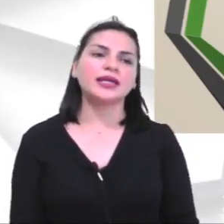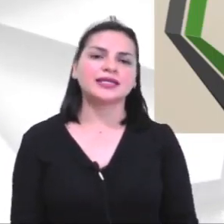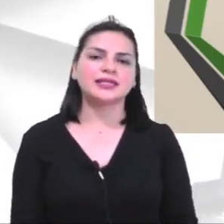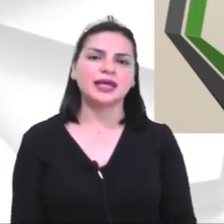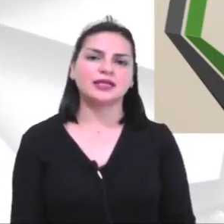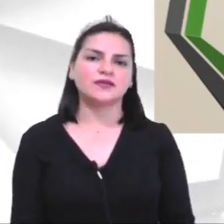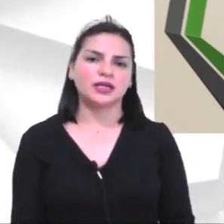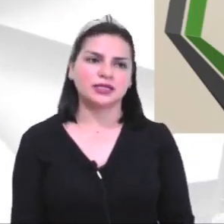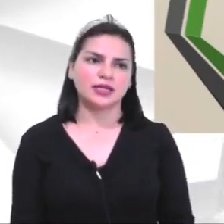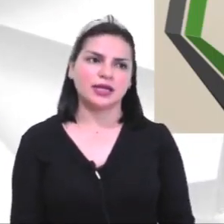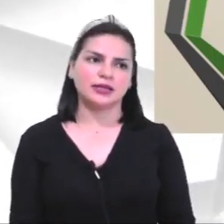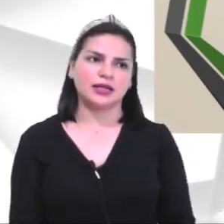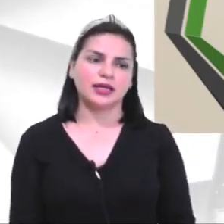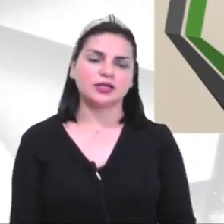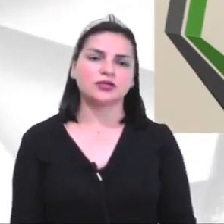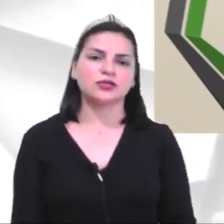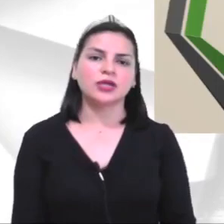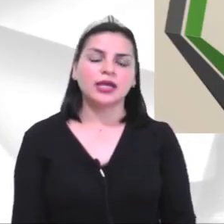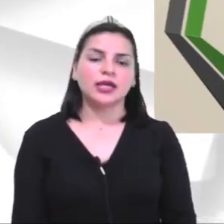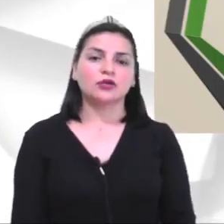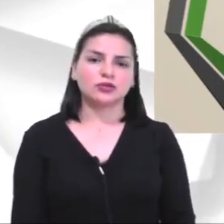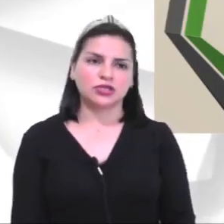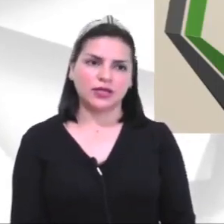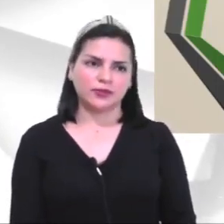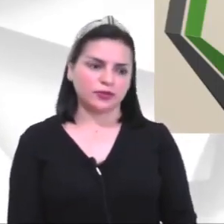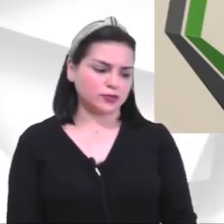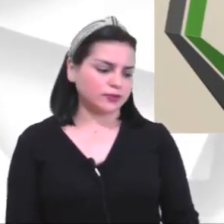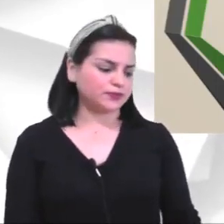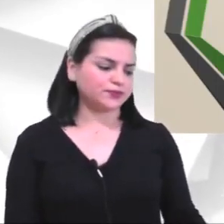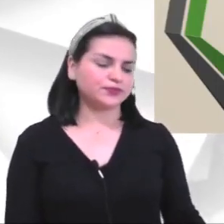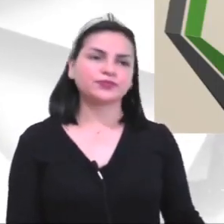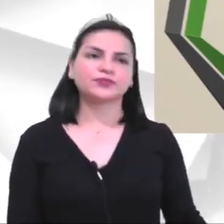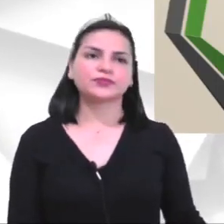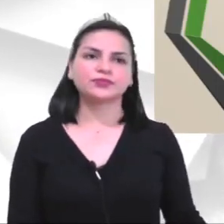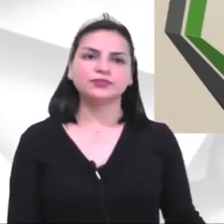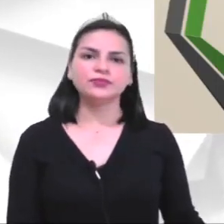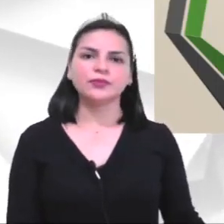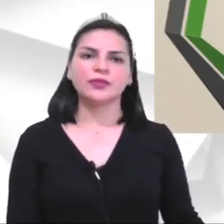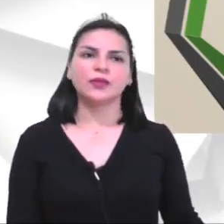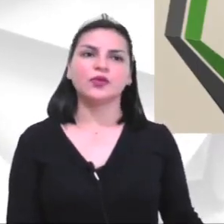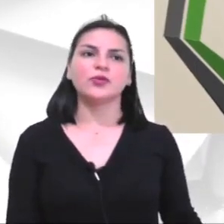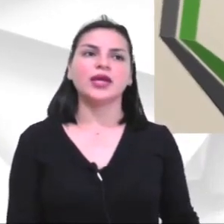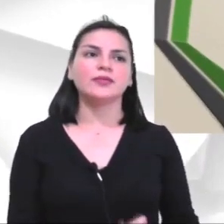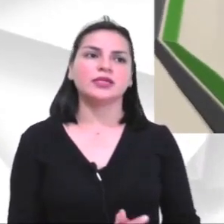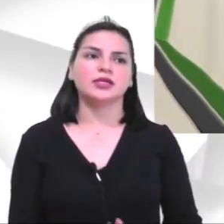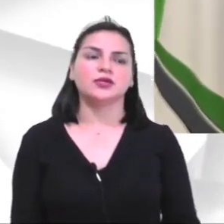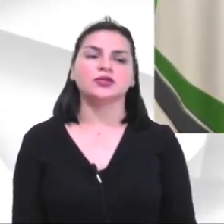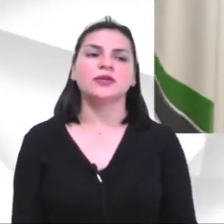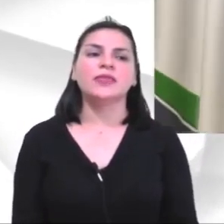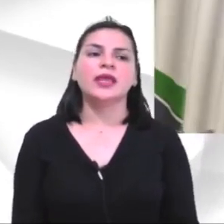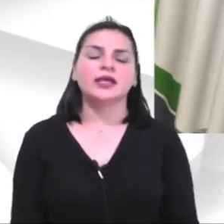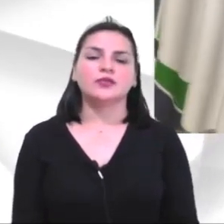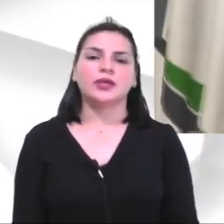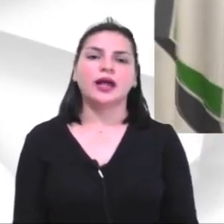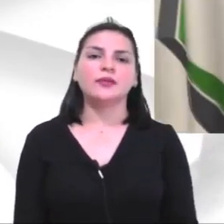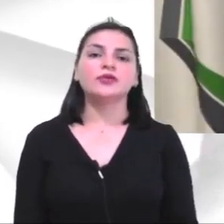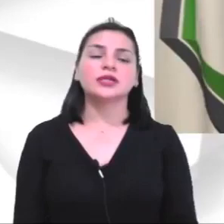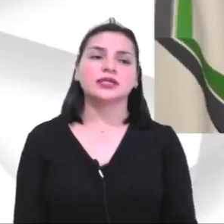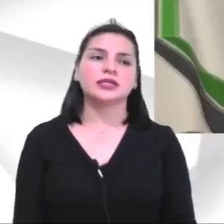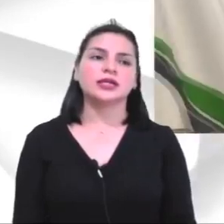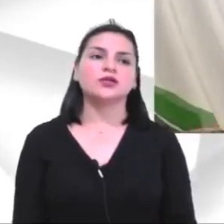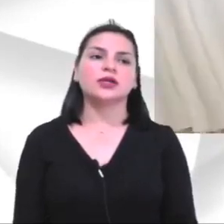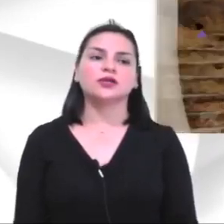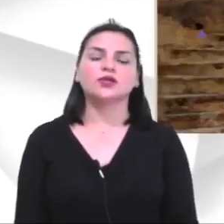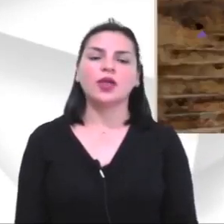pueda ver que sí hay diferencia entre estos conceptos. Muy bien, mis niños. Esperamos